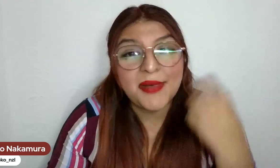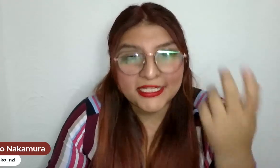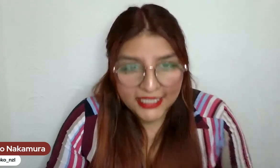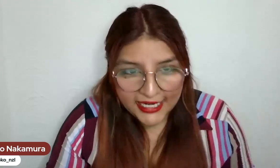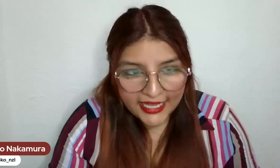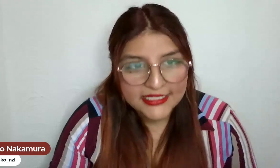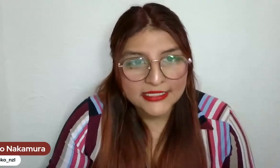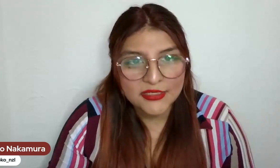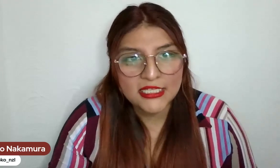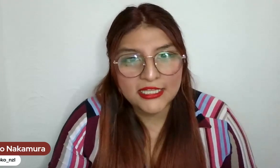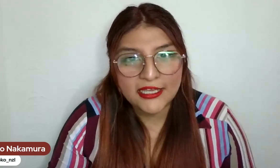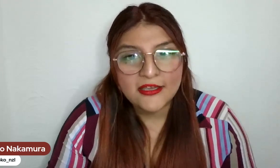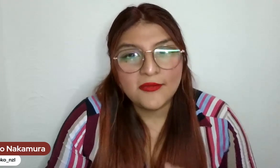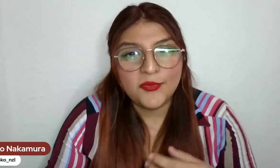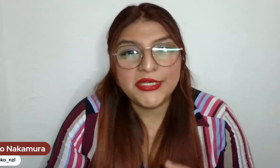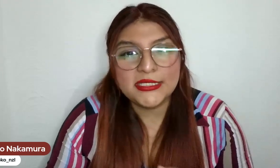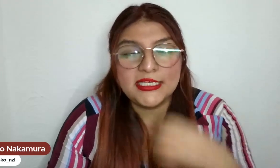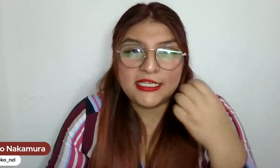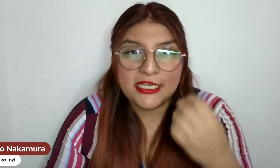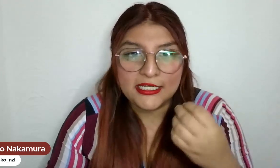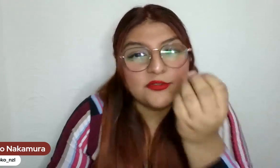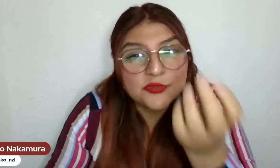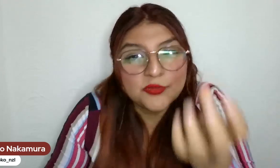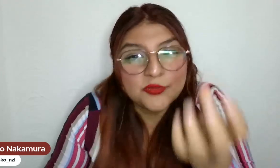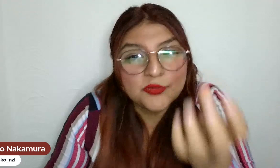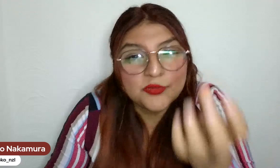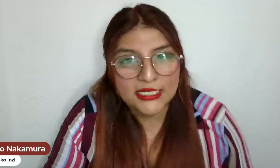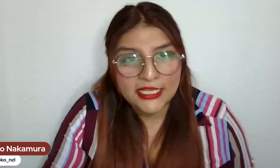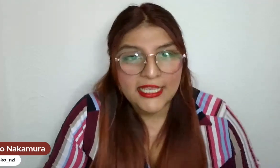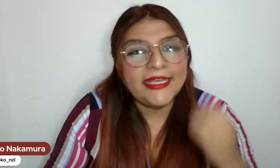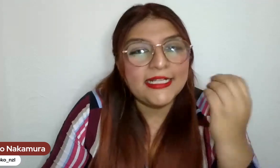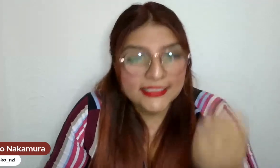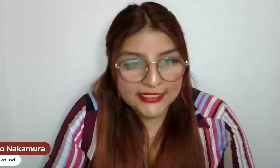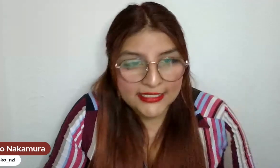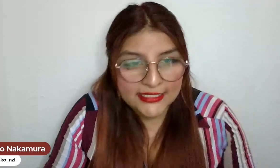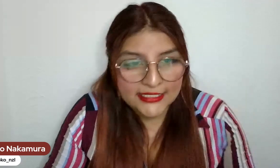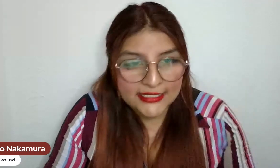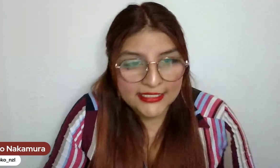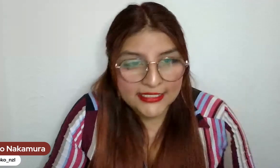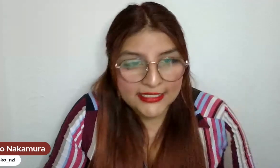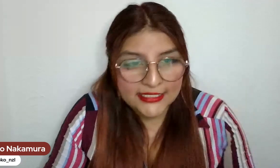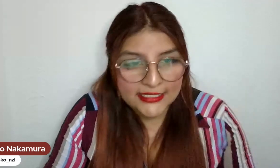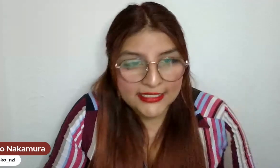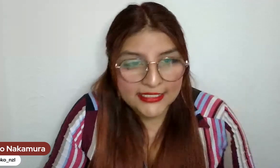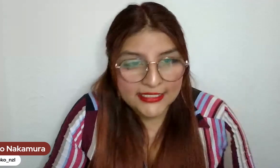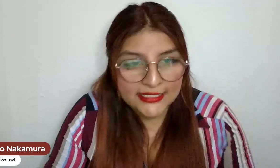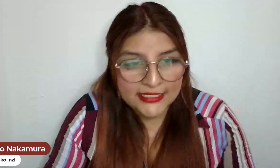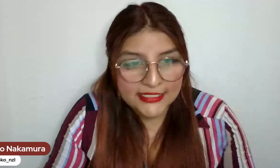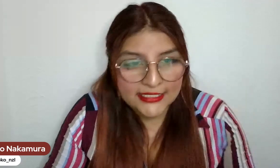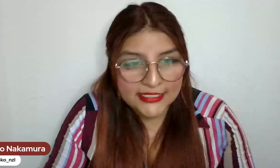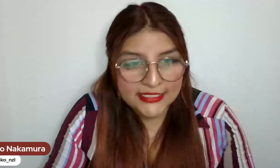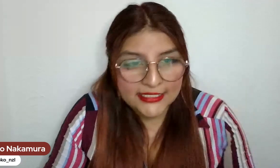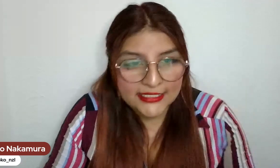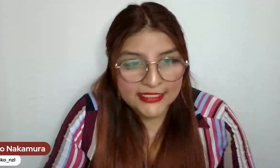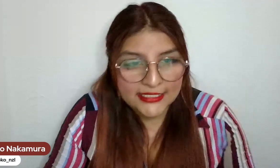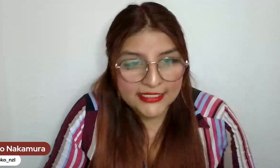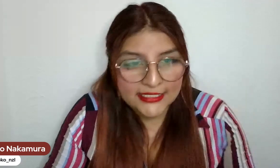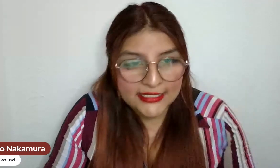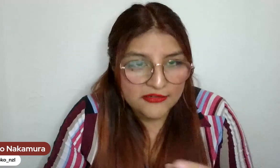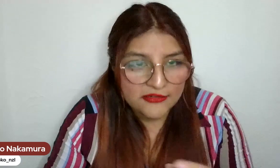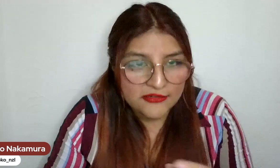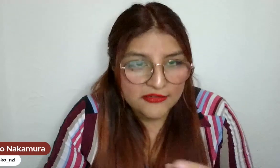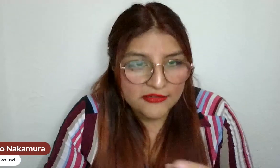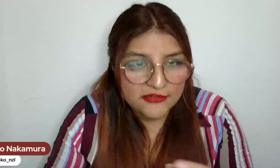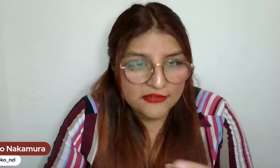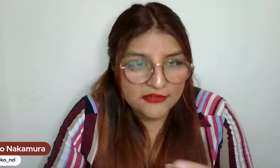a quienes impactará esta medida pues eh sus voces estén en el centro importante este comunicado y